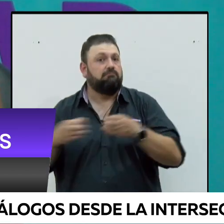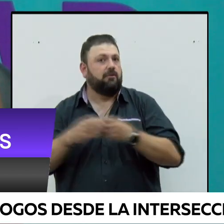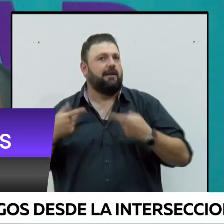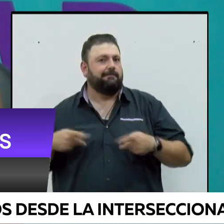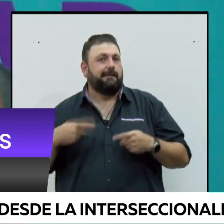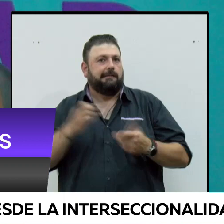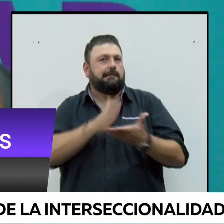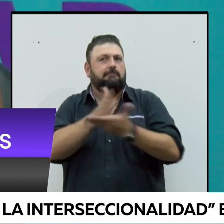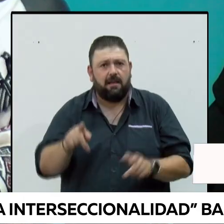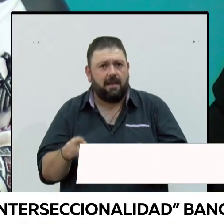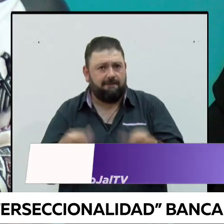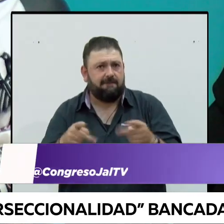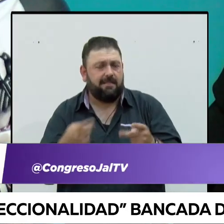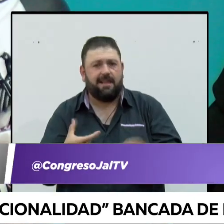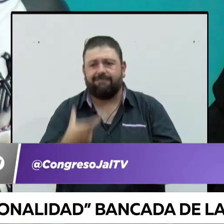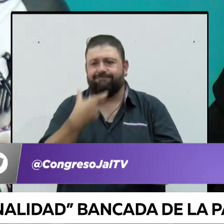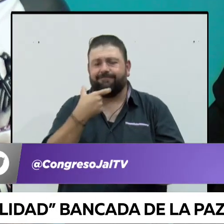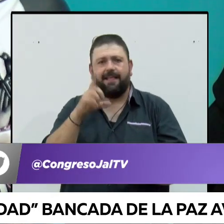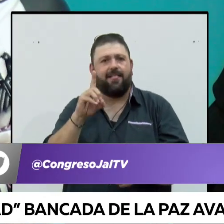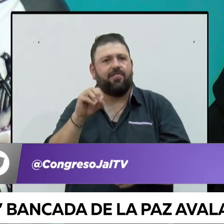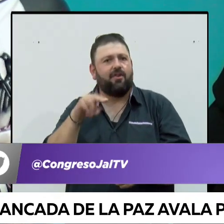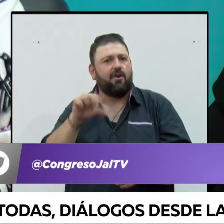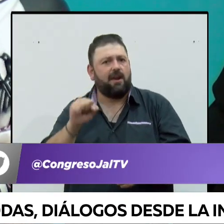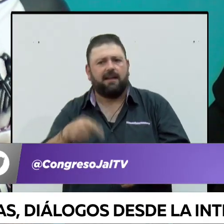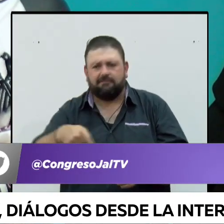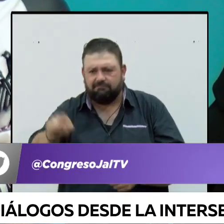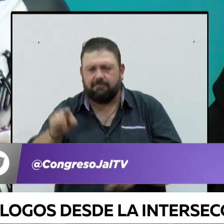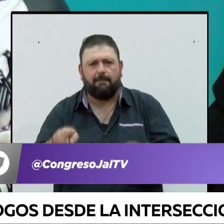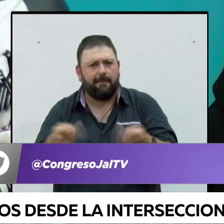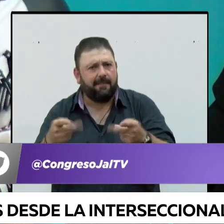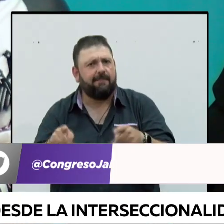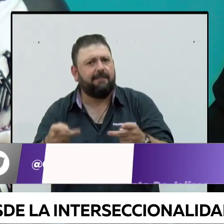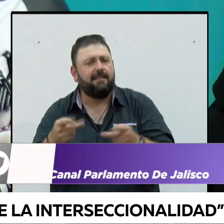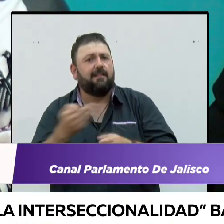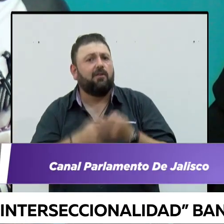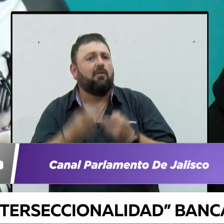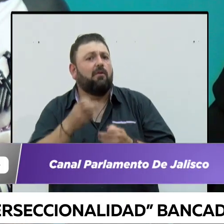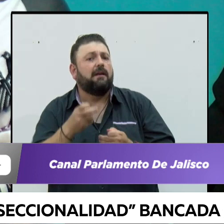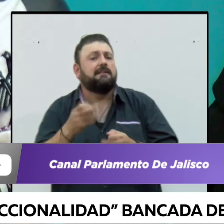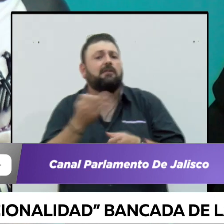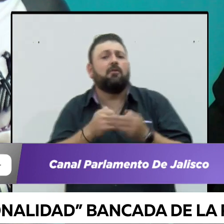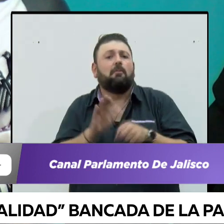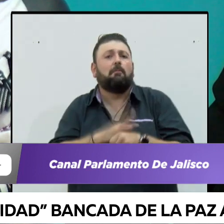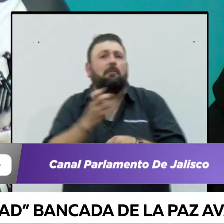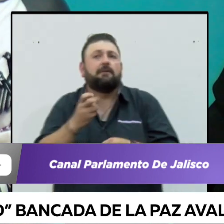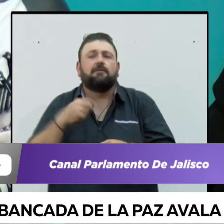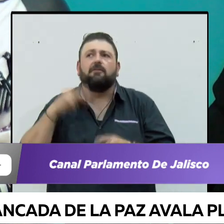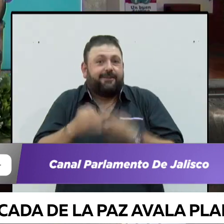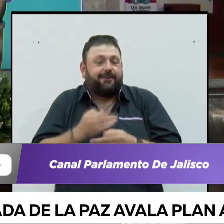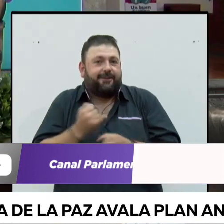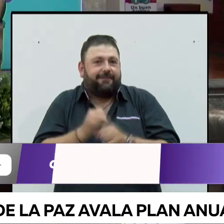y activista. Y Bianca Enríquez, wixárika, abogada intercultural, feminista comunitaria.